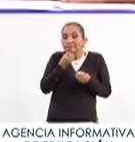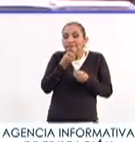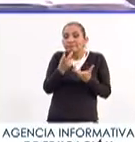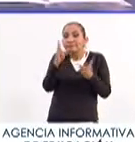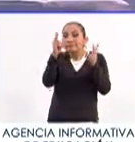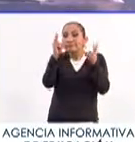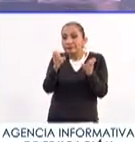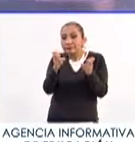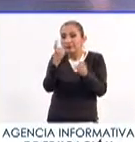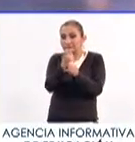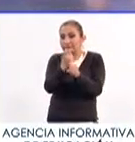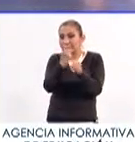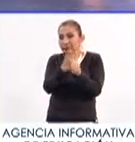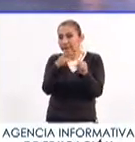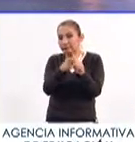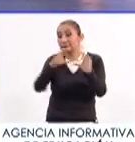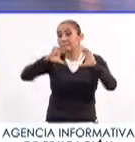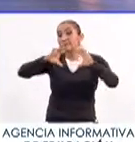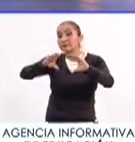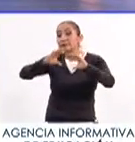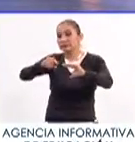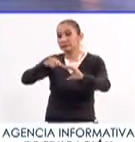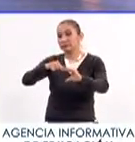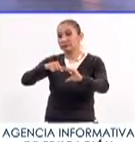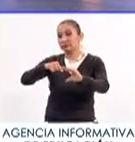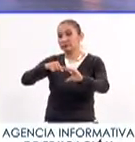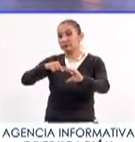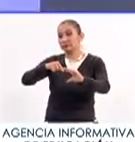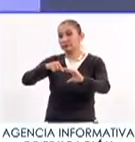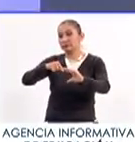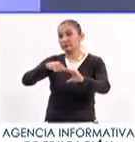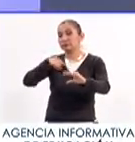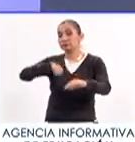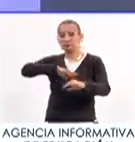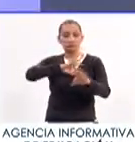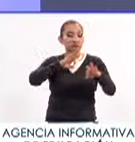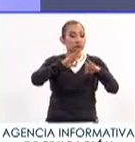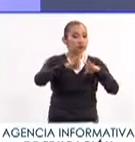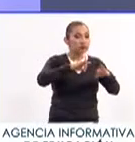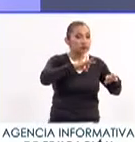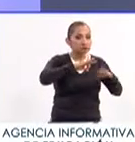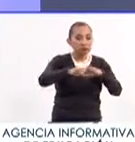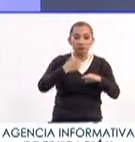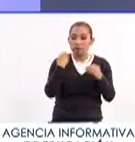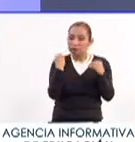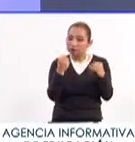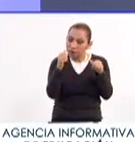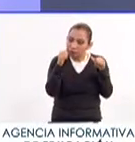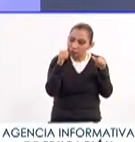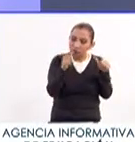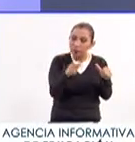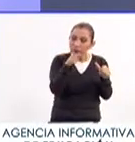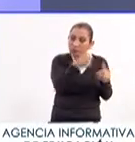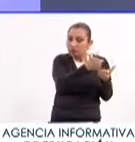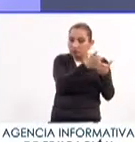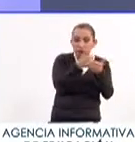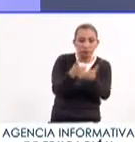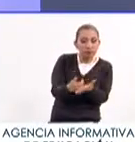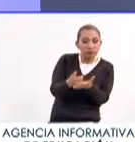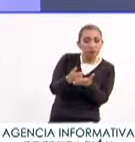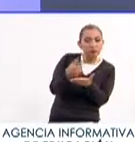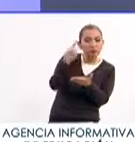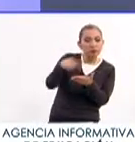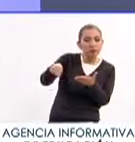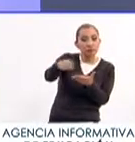el tema primordial de la enseñanza. Entonces trabajamos mucho en ayudar